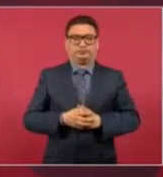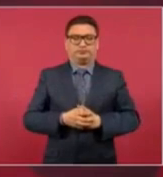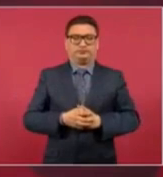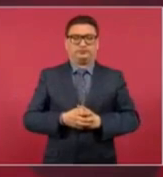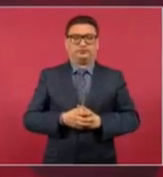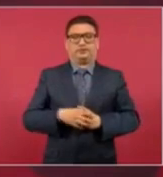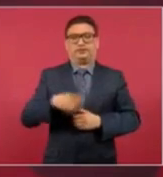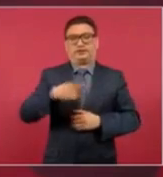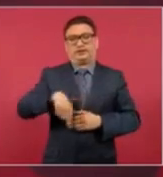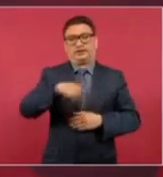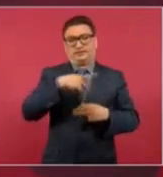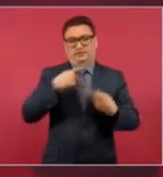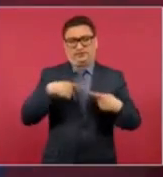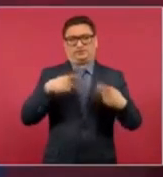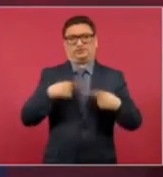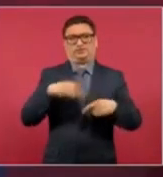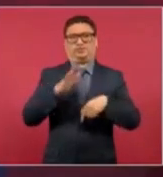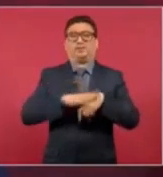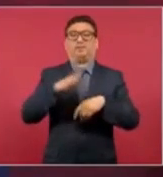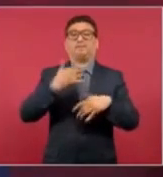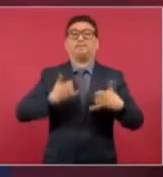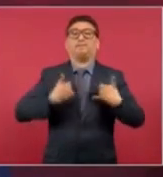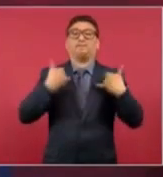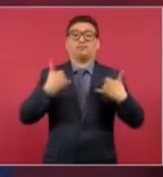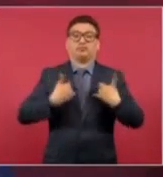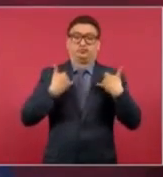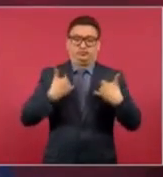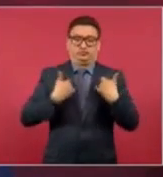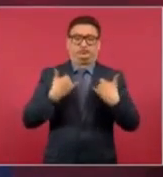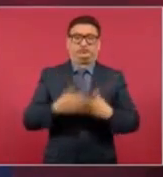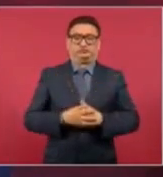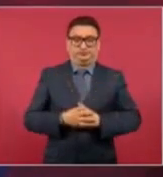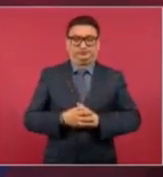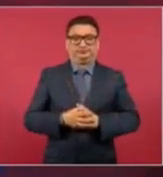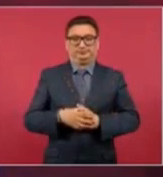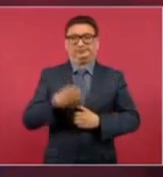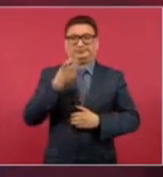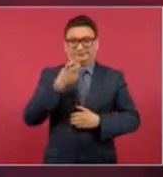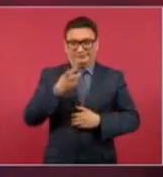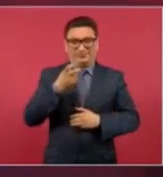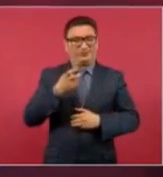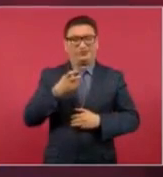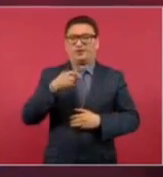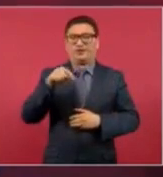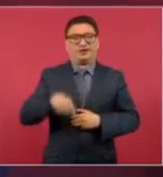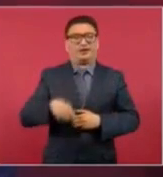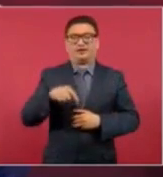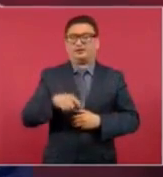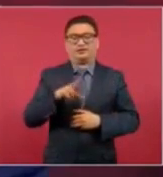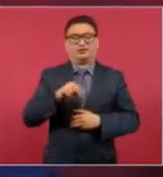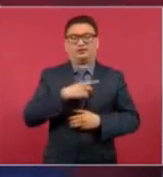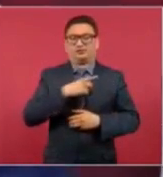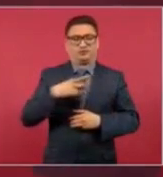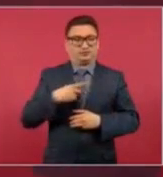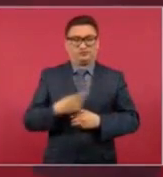de seres humanos, sobre todo de jóvenes. Entonces, aquí no tiene que haber